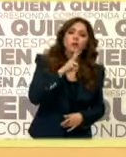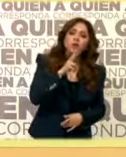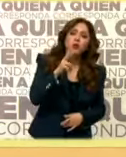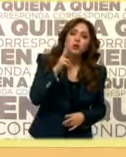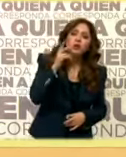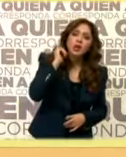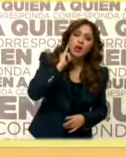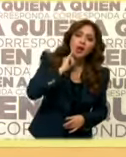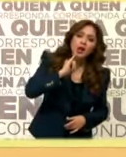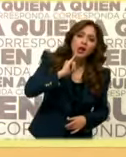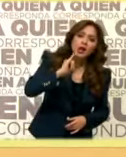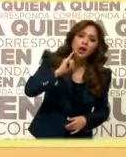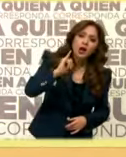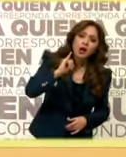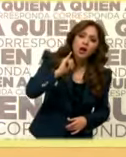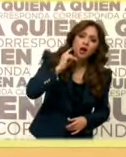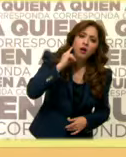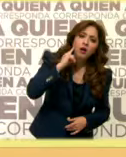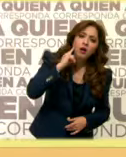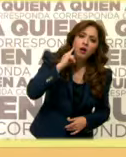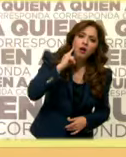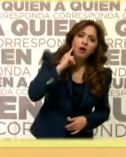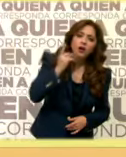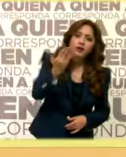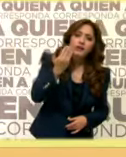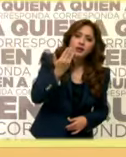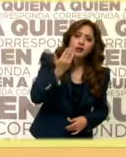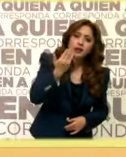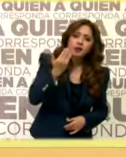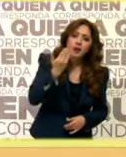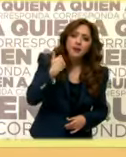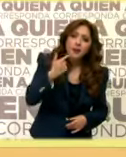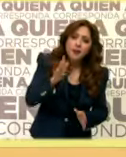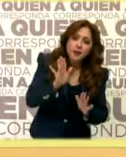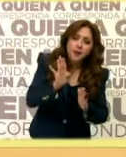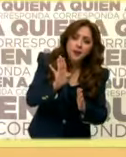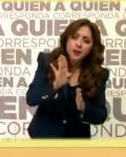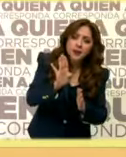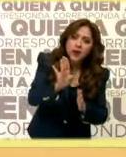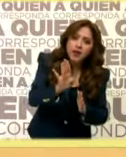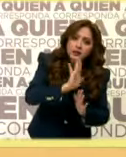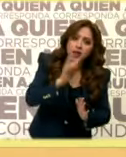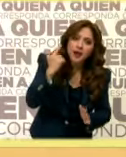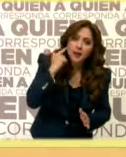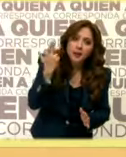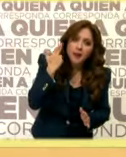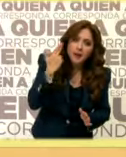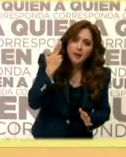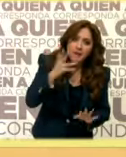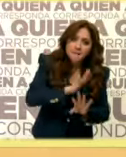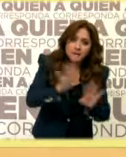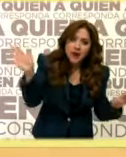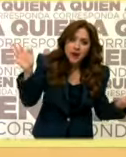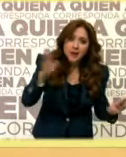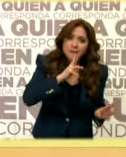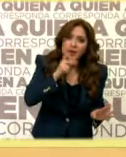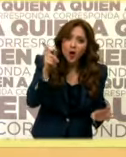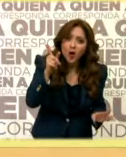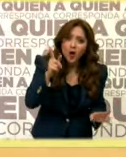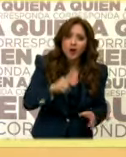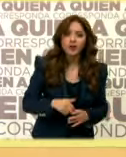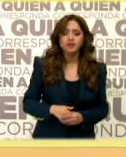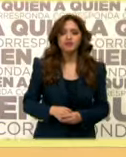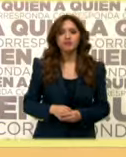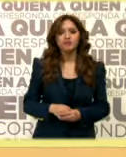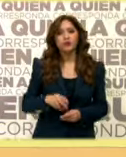escucha muy lejos? Pues es que le suban. Llama como tú. Déjeme, me voy a acercar. ¿Aquí ya me escucha más cerca? No.